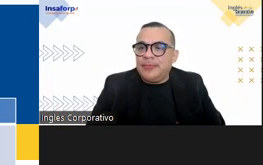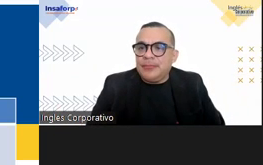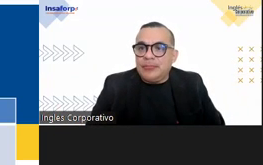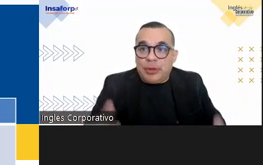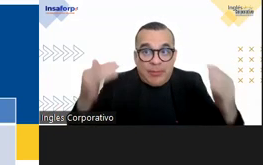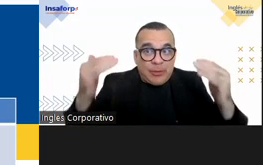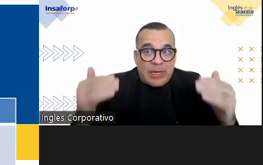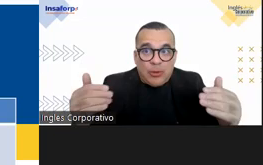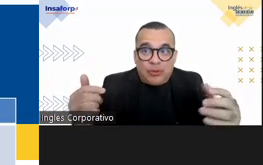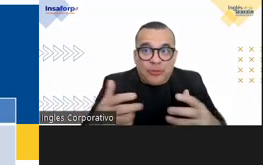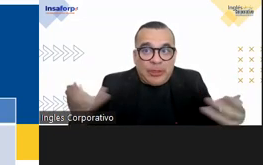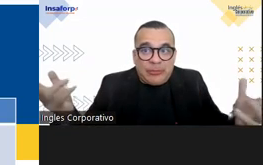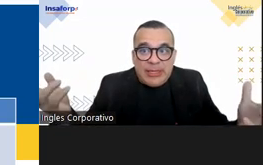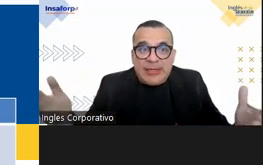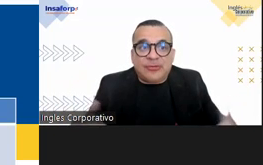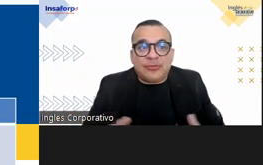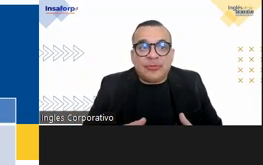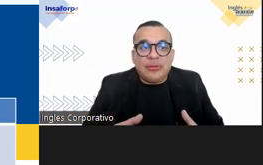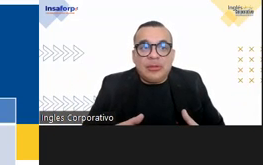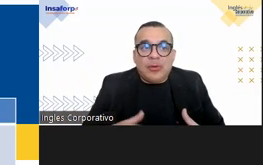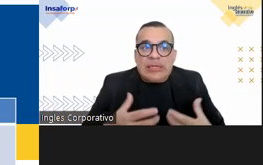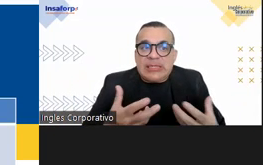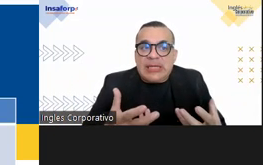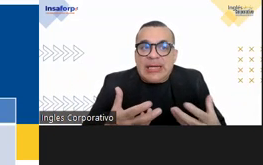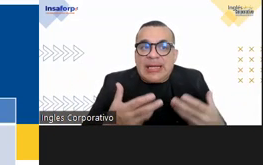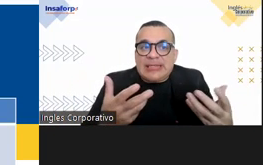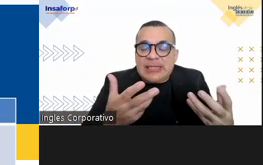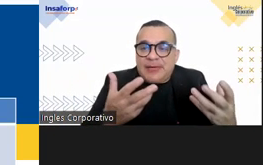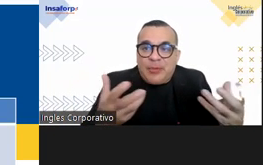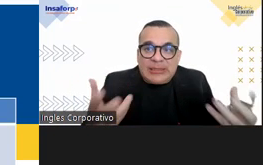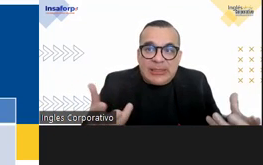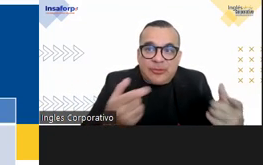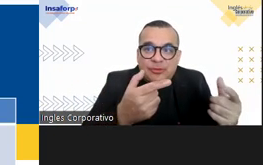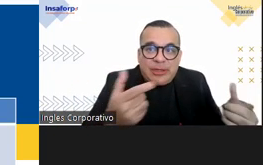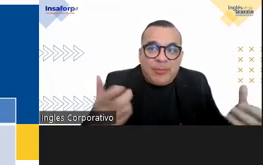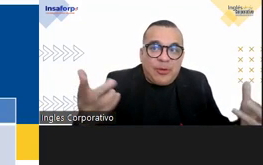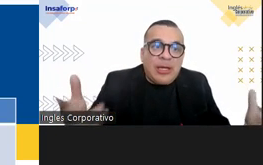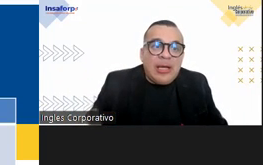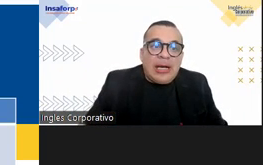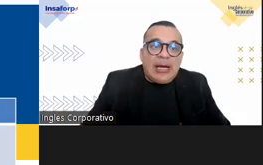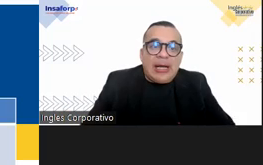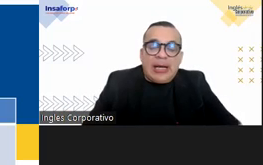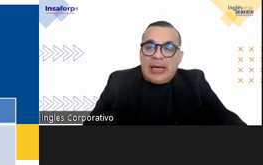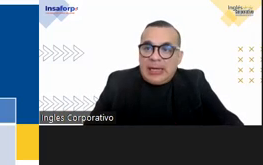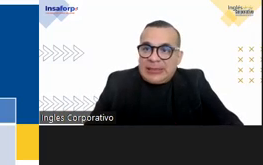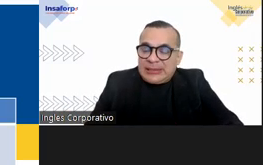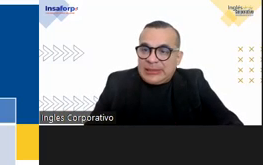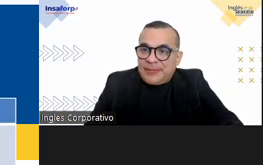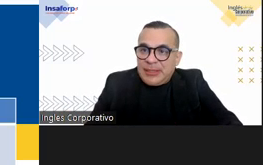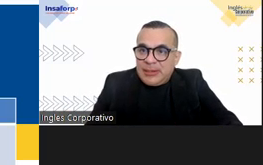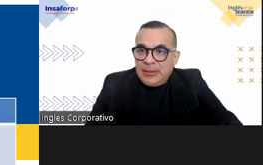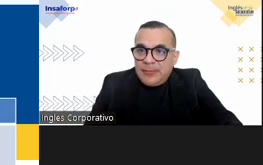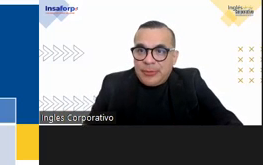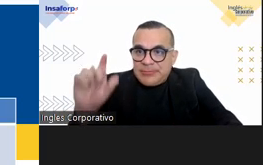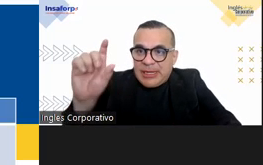lograr. Bueno, amenorar los costos porque no hay ingresos. ¿Cuál sería el alcance que vamos a tener nosotros? ¿Qué vamos a tratar